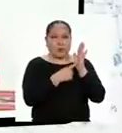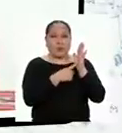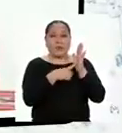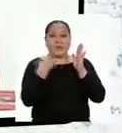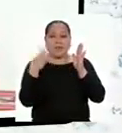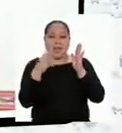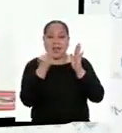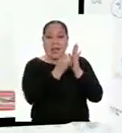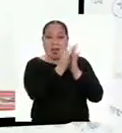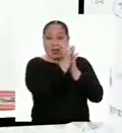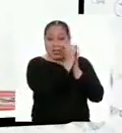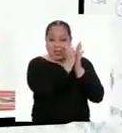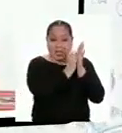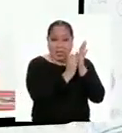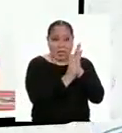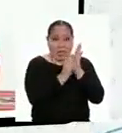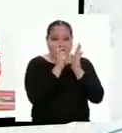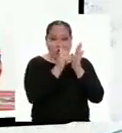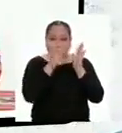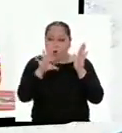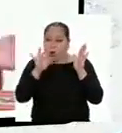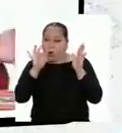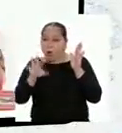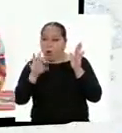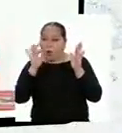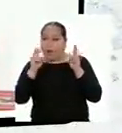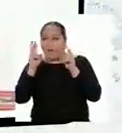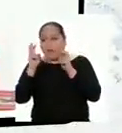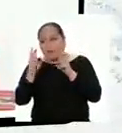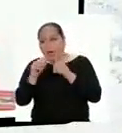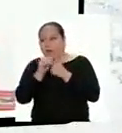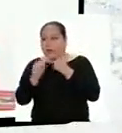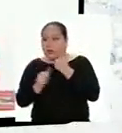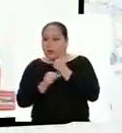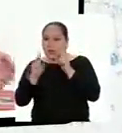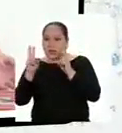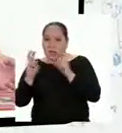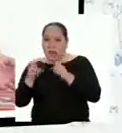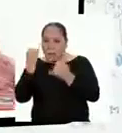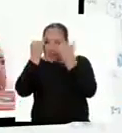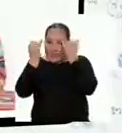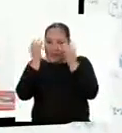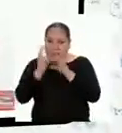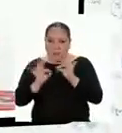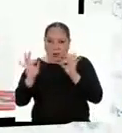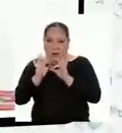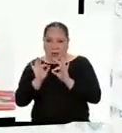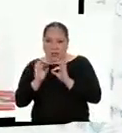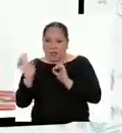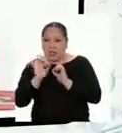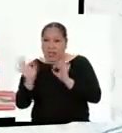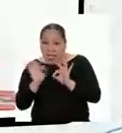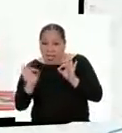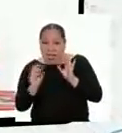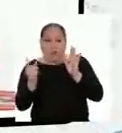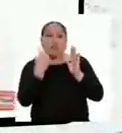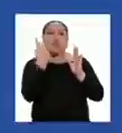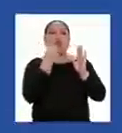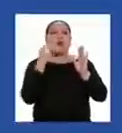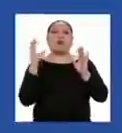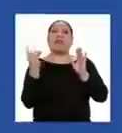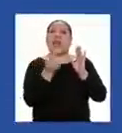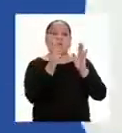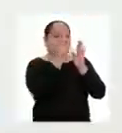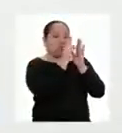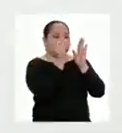el proceso de identificaciones de temas, subtemas e ideas principales? Espero tu respuesta.